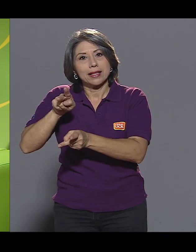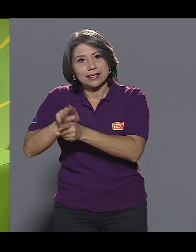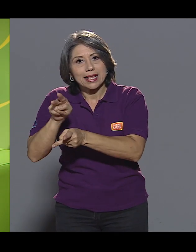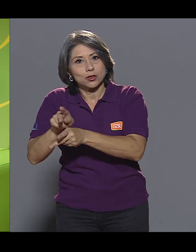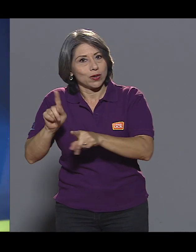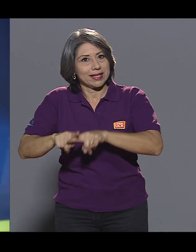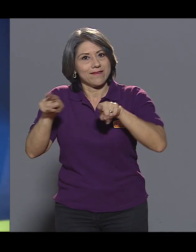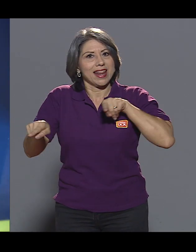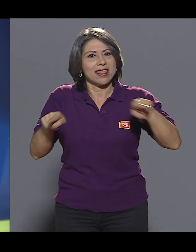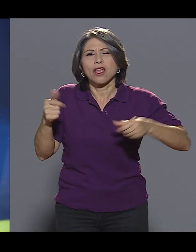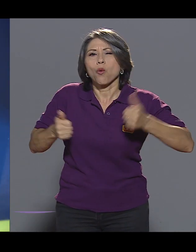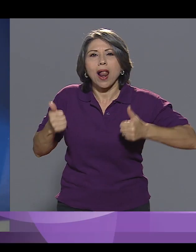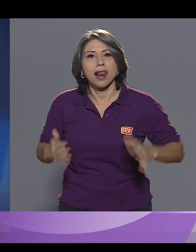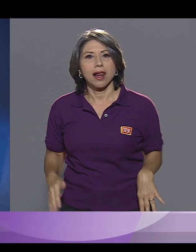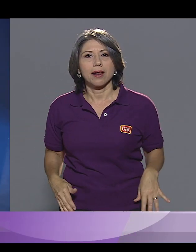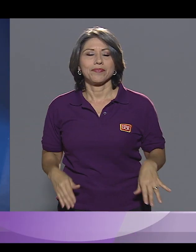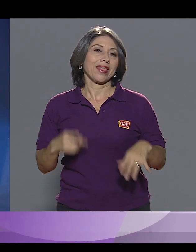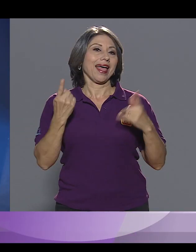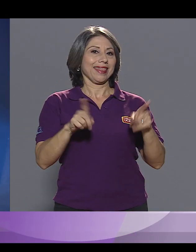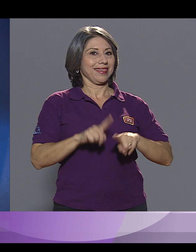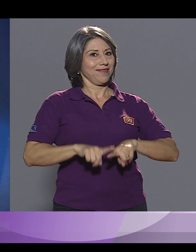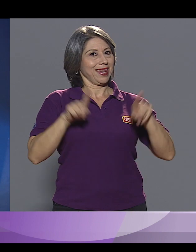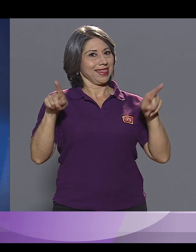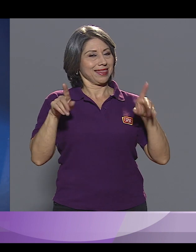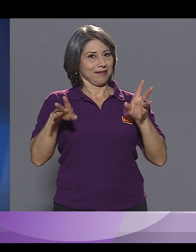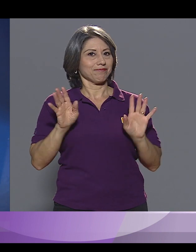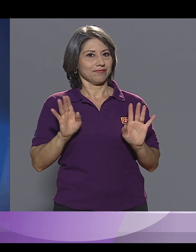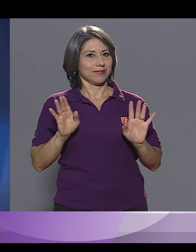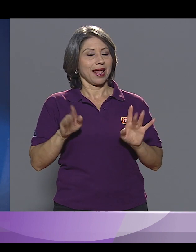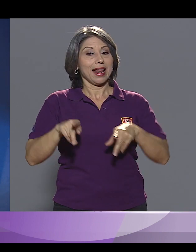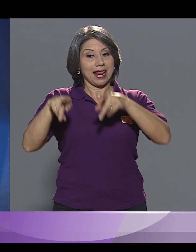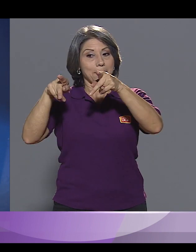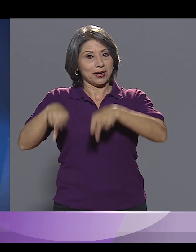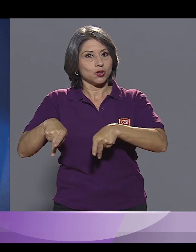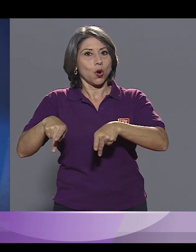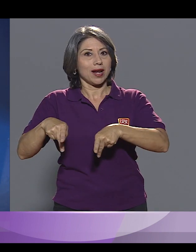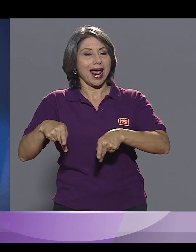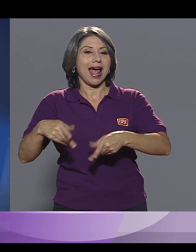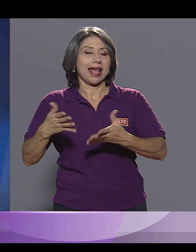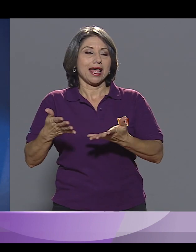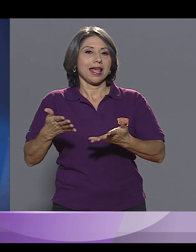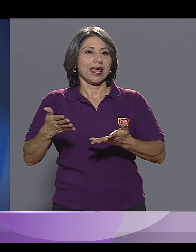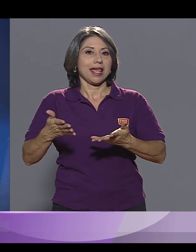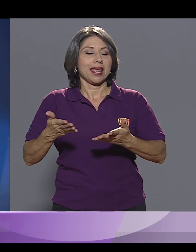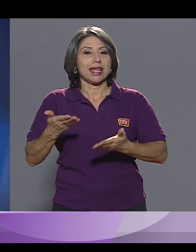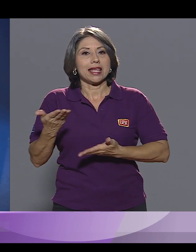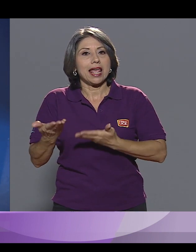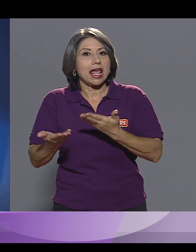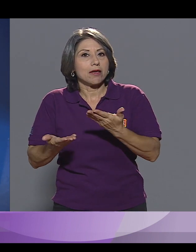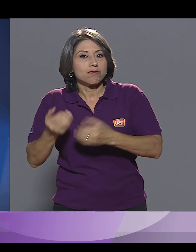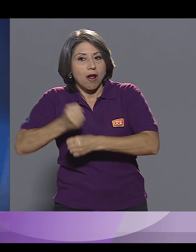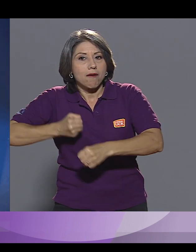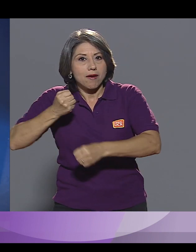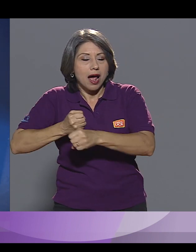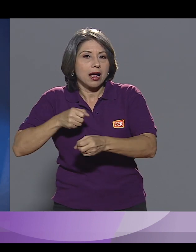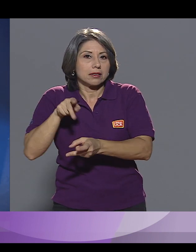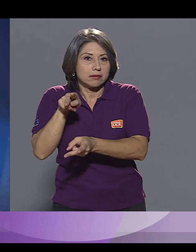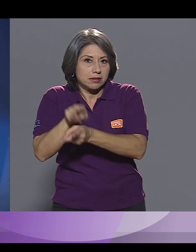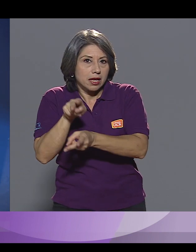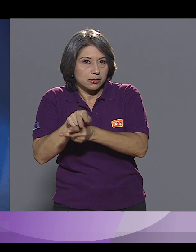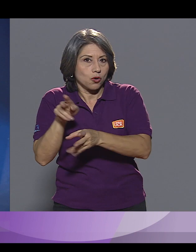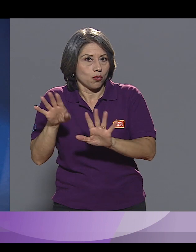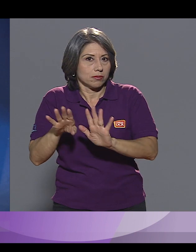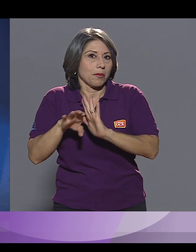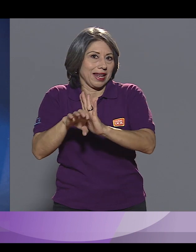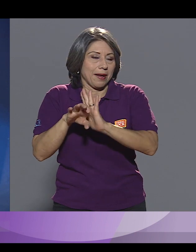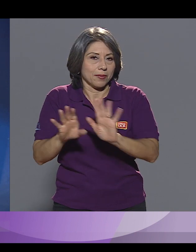diferencia? Sí, la diferencia es que el trabajador o la trabajadora, ¿verdad?, el sexo servidor o sexo servidora, cuando